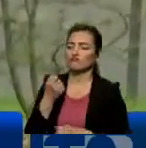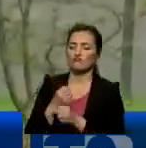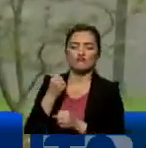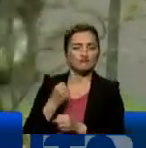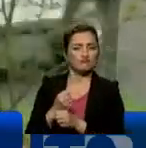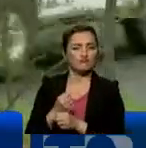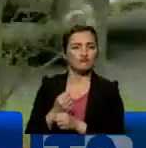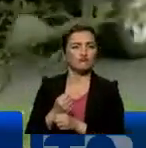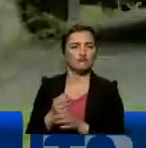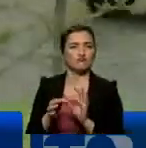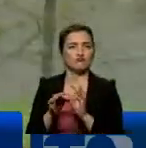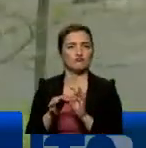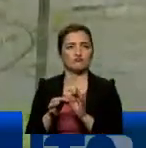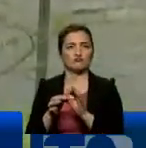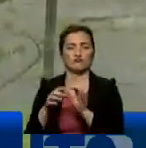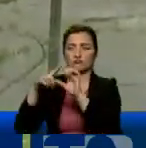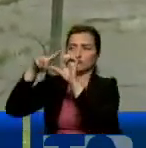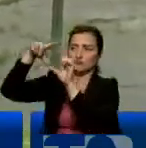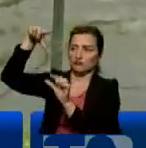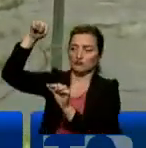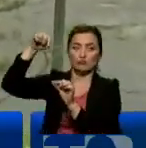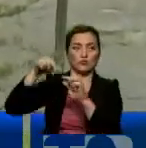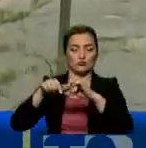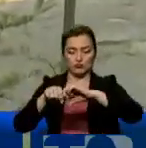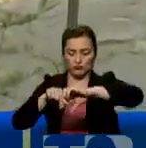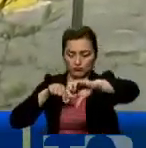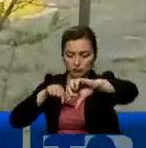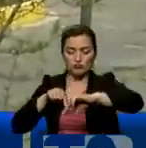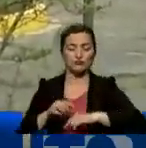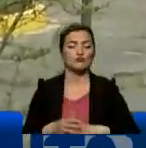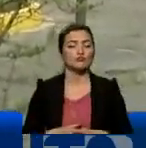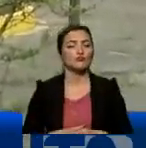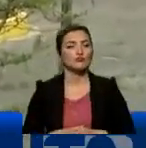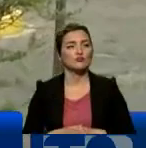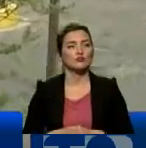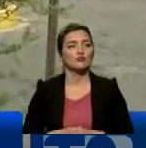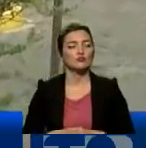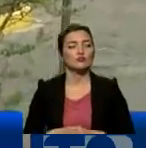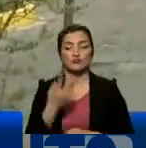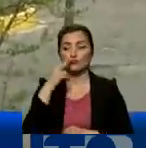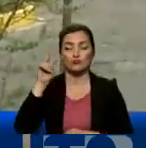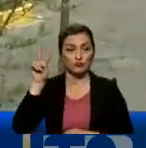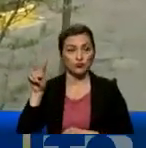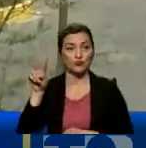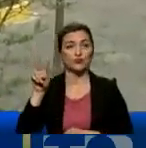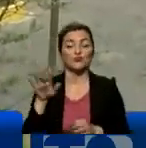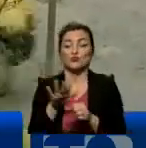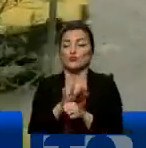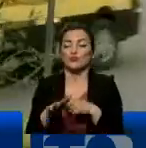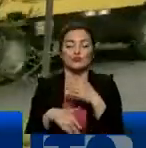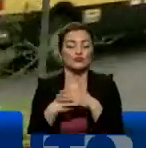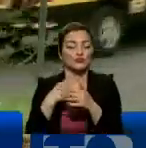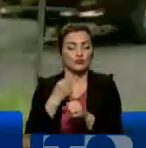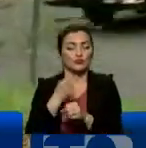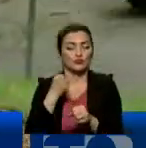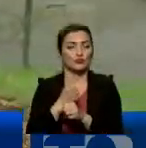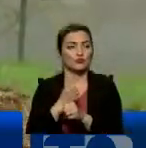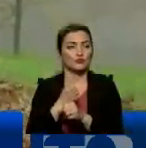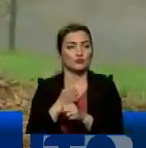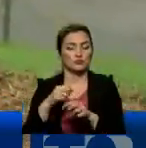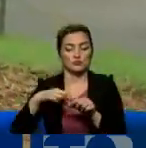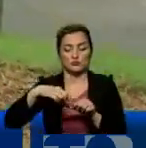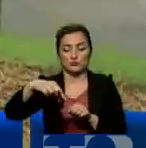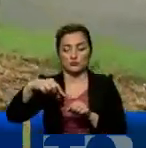trabajos y la colocación de señalética tanto horizontal como vertical. Así es, como se puede ver, está completo todo el trabajo de